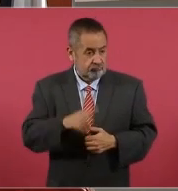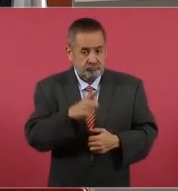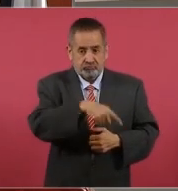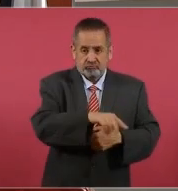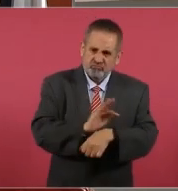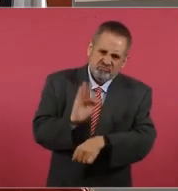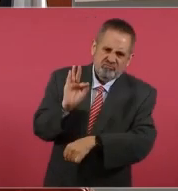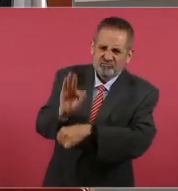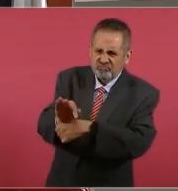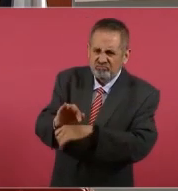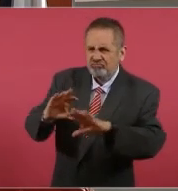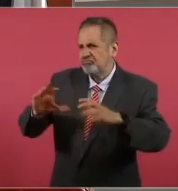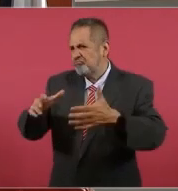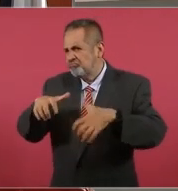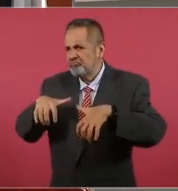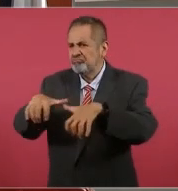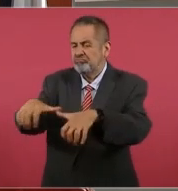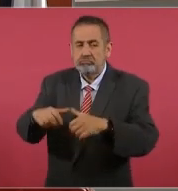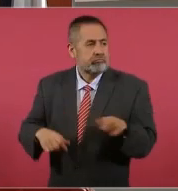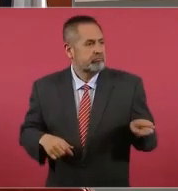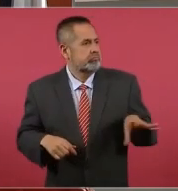de los abusos que comete el fuerte.